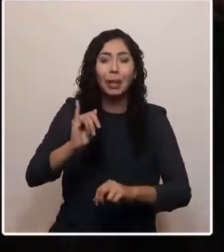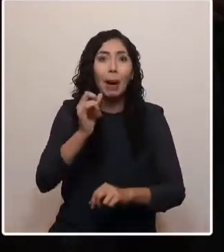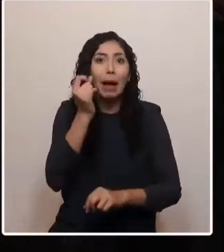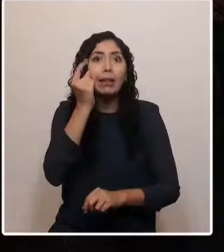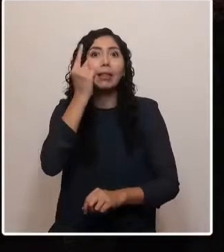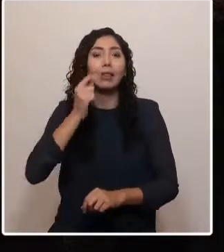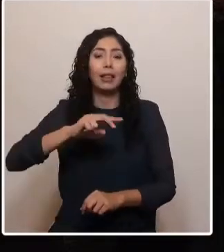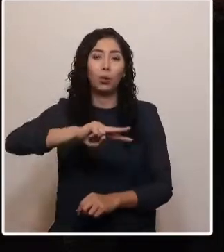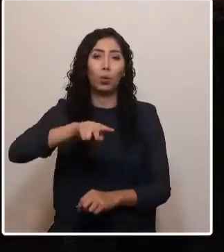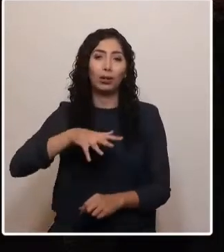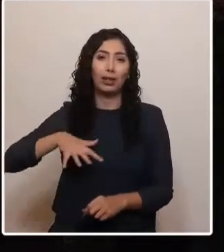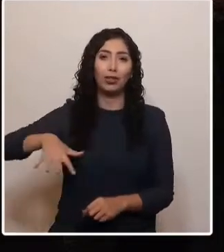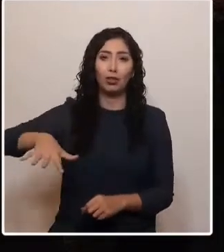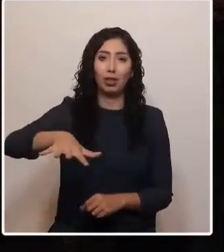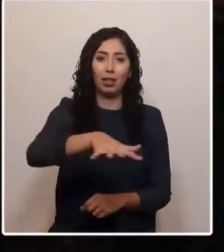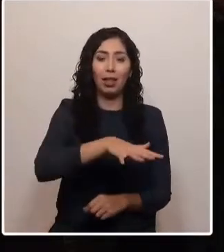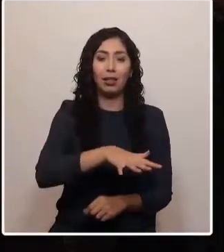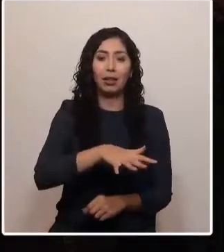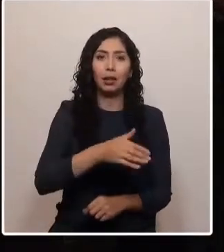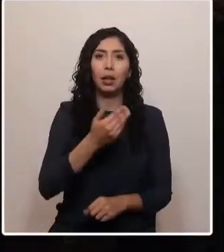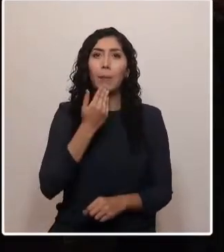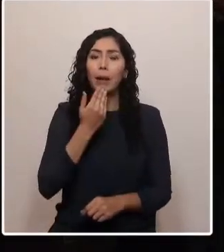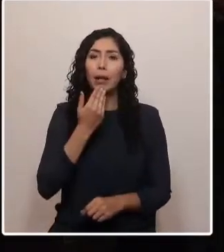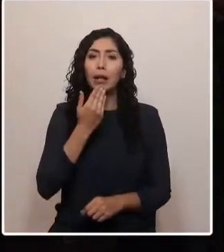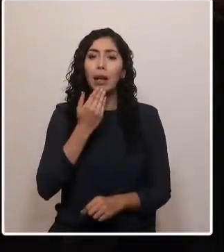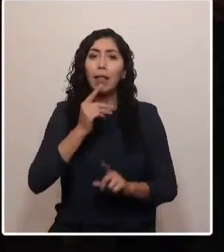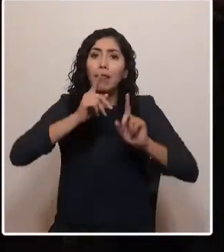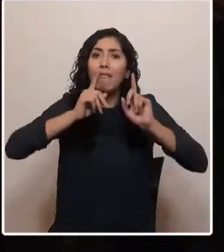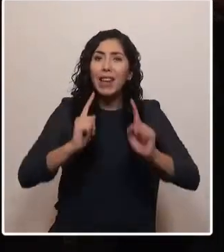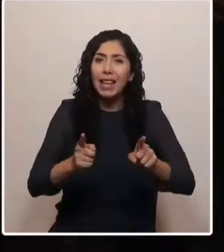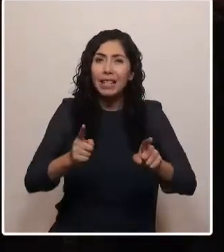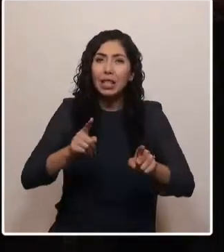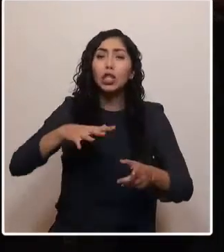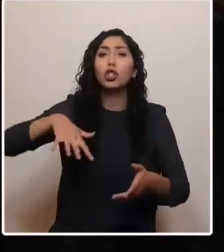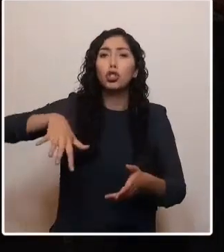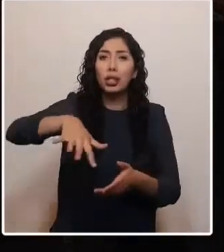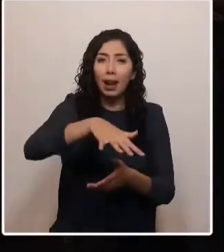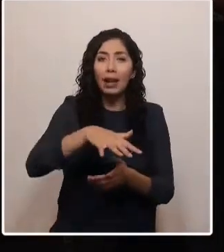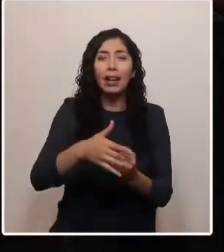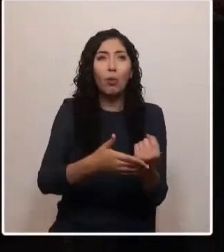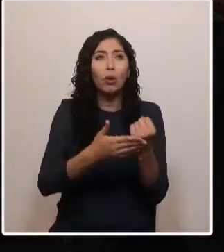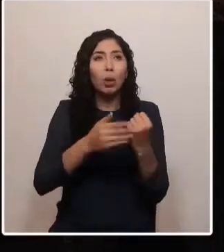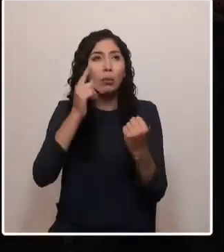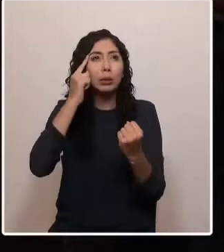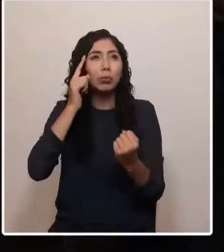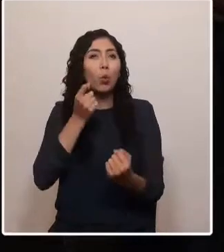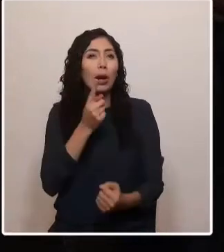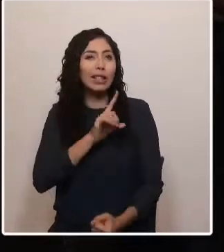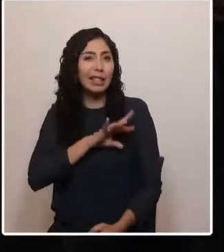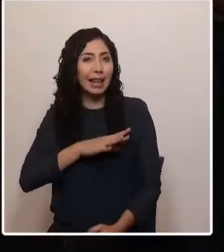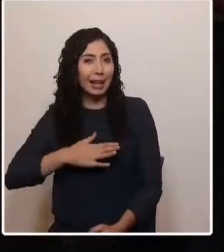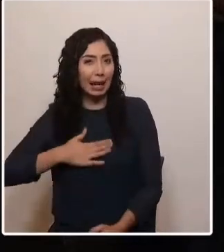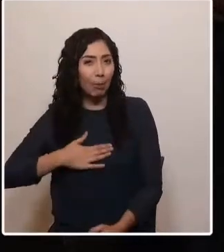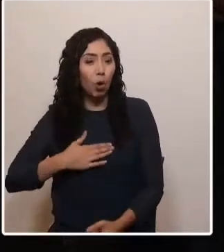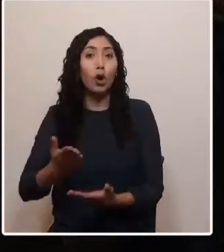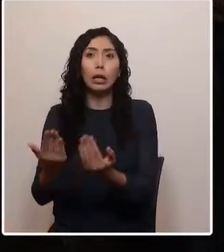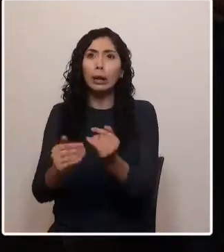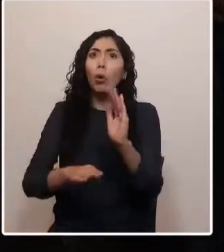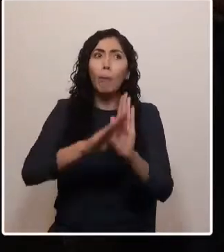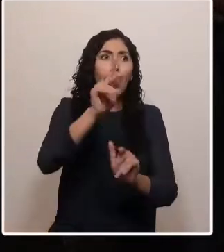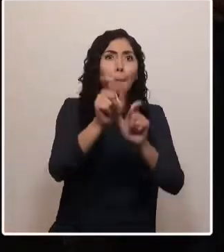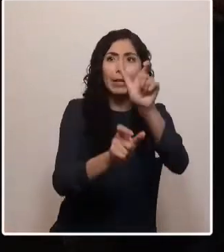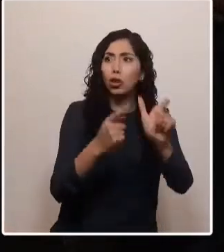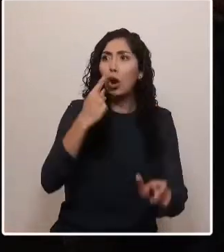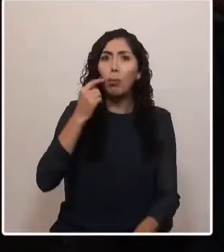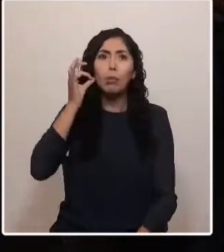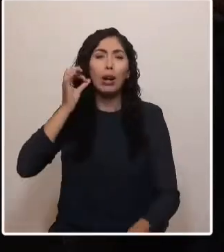sociedad, para generar debates sociales que necesitamos para pensar el Chile que queremos. Necesitamos más investigadores e investigadoras para asumir los desafíos